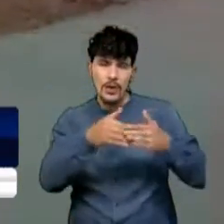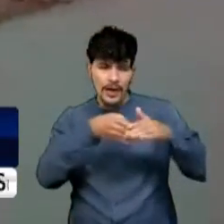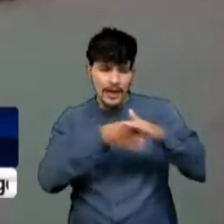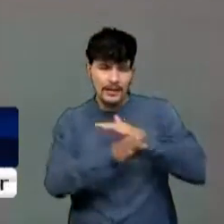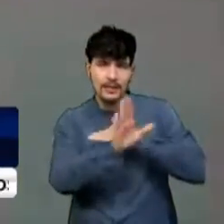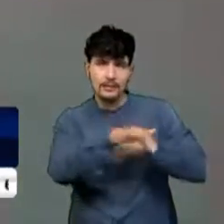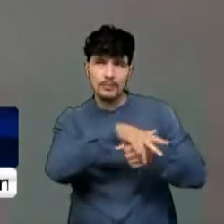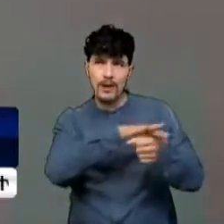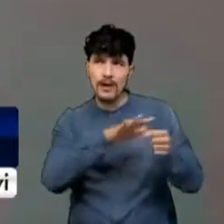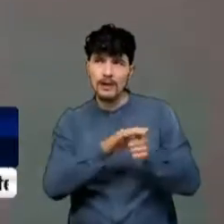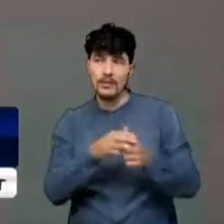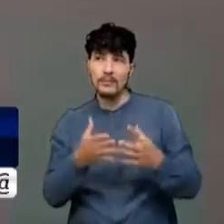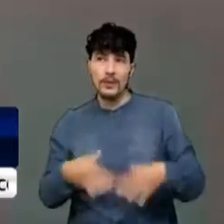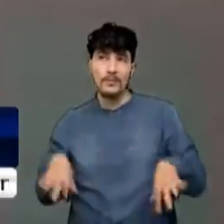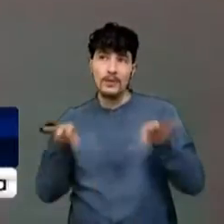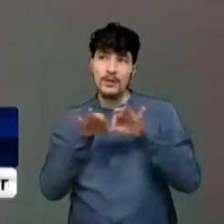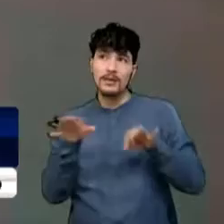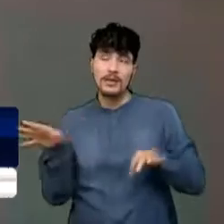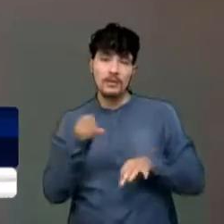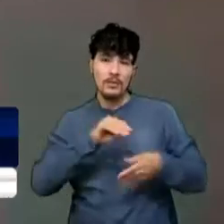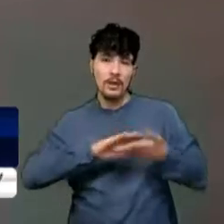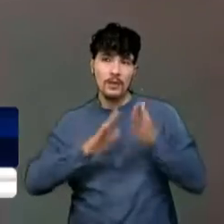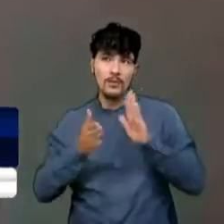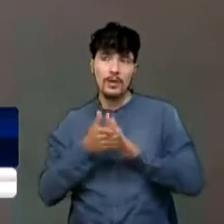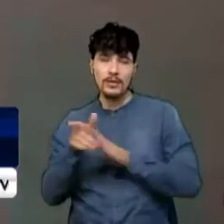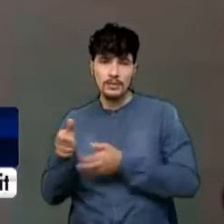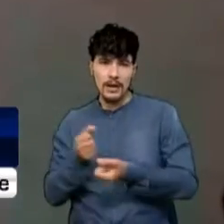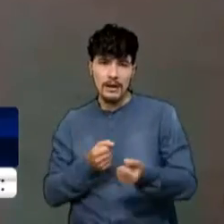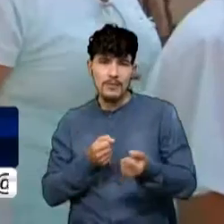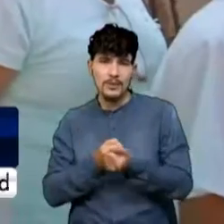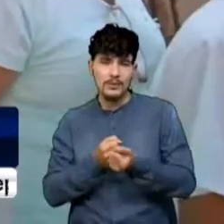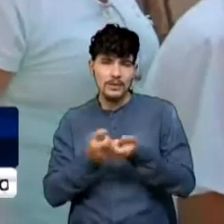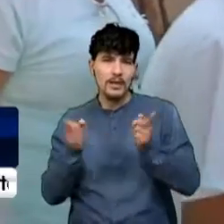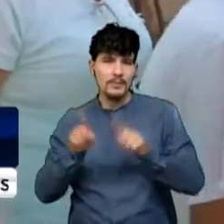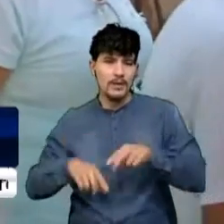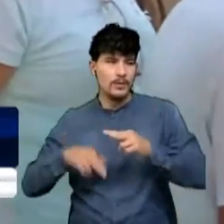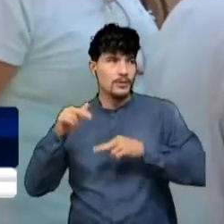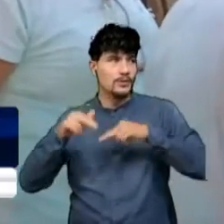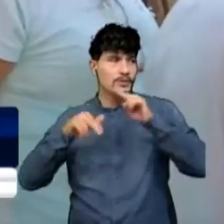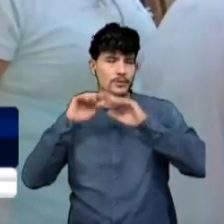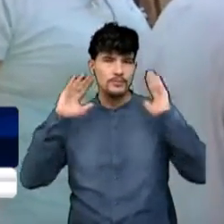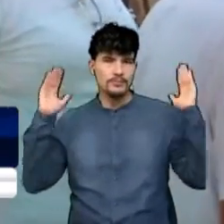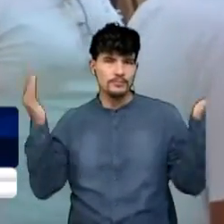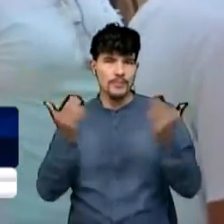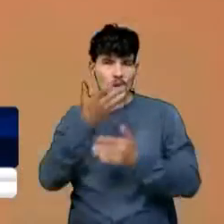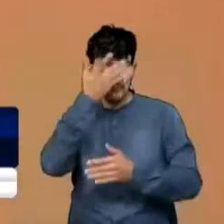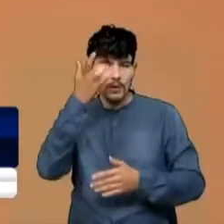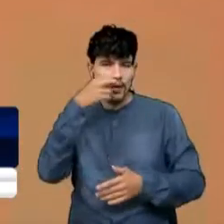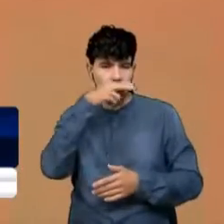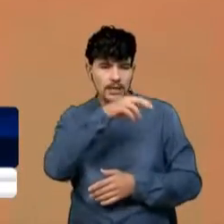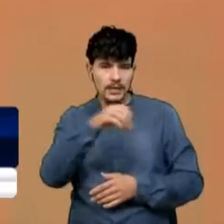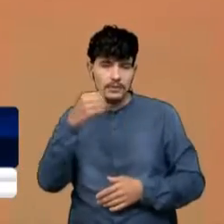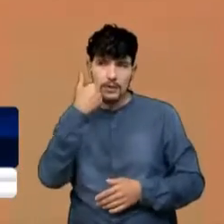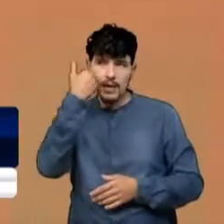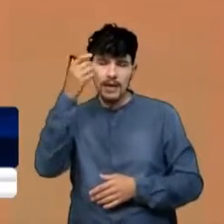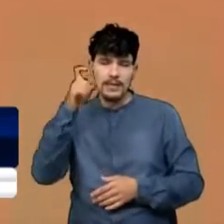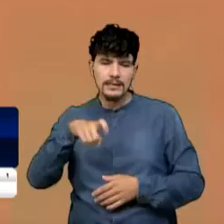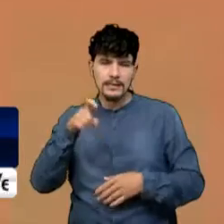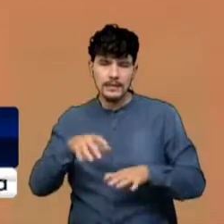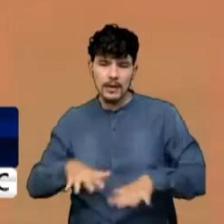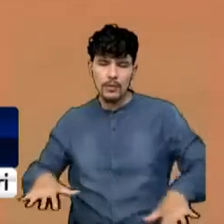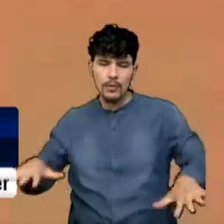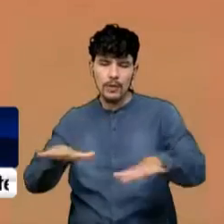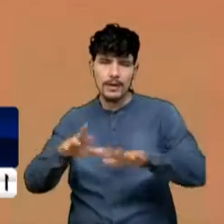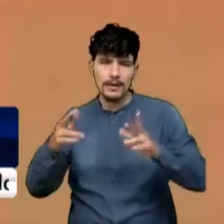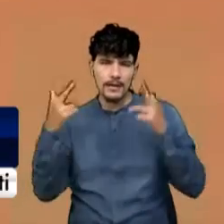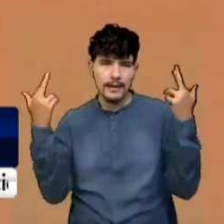Sería indispensable, según la comunidad, contar a su vez con el polideportivo, pues niños y adultos requieren de un sitio de esparcimiento.